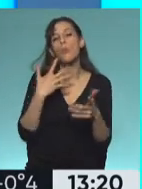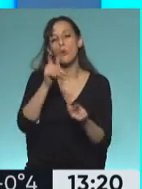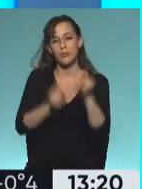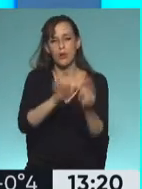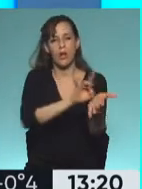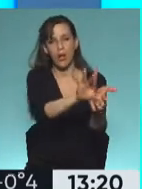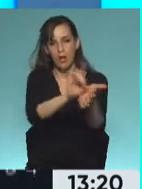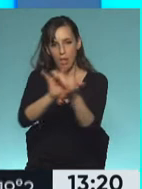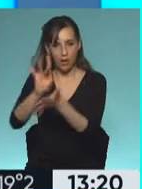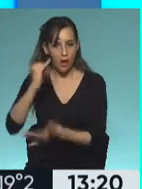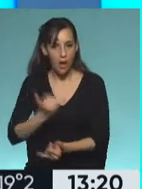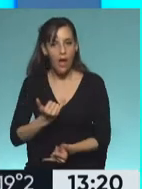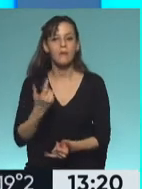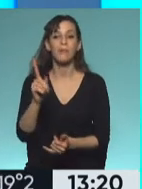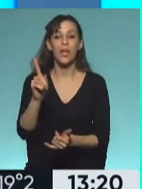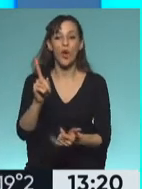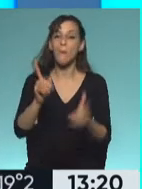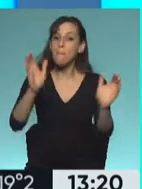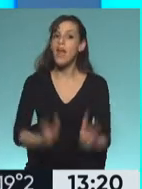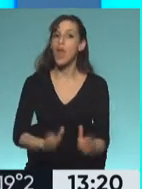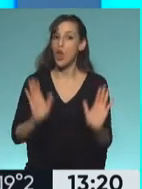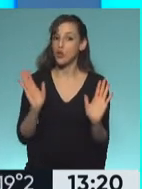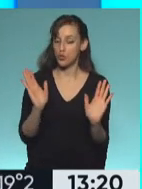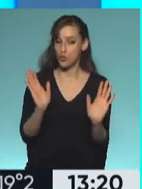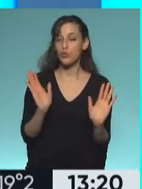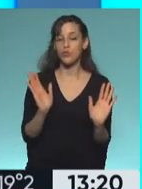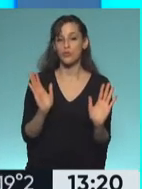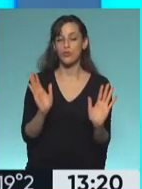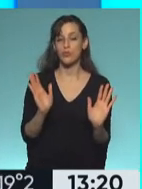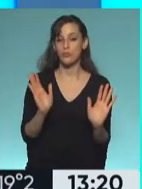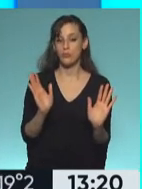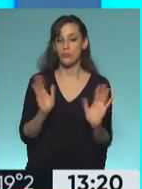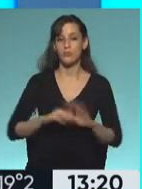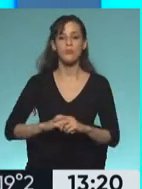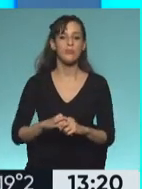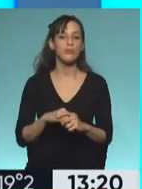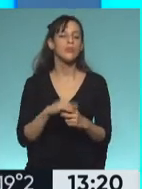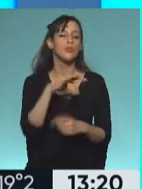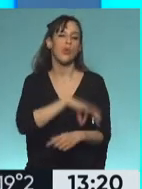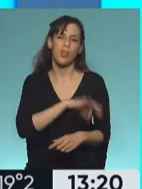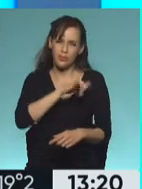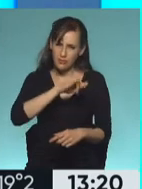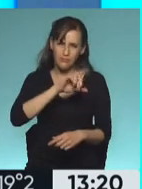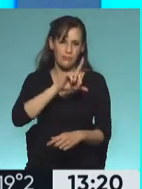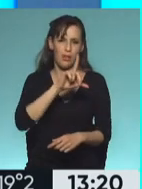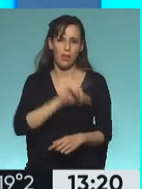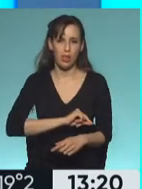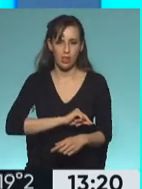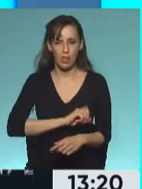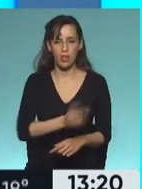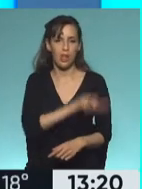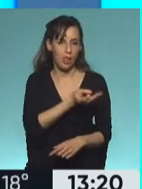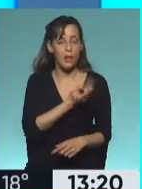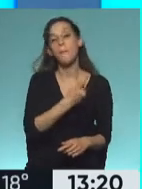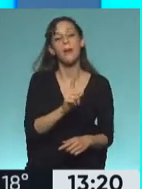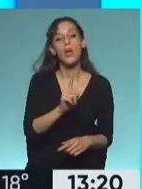pero fue mucho menos sensible el tema del empleo que respecto al salario si el salario perdió mucho es cierto pero